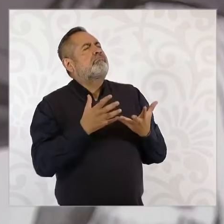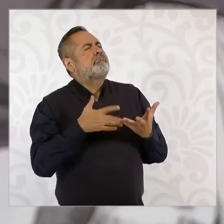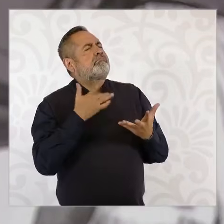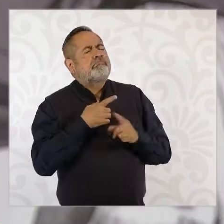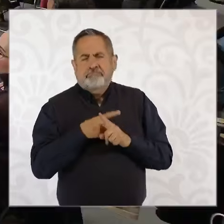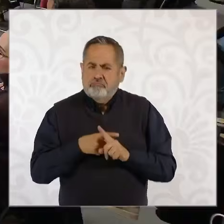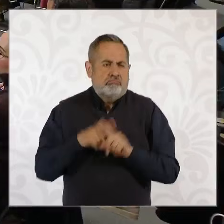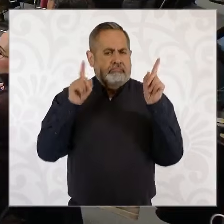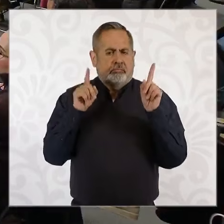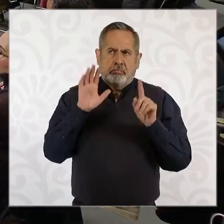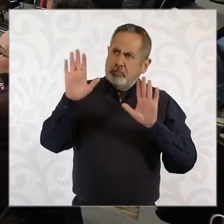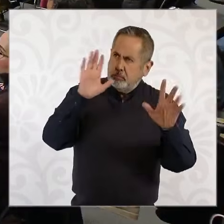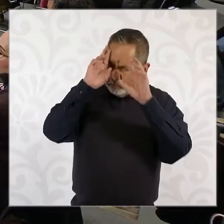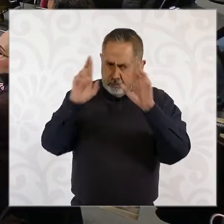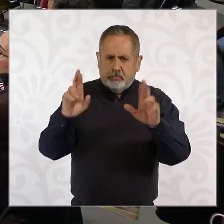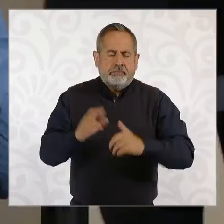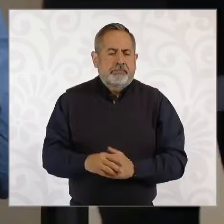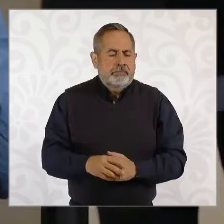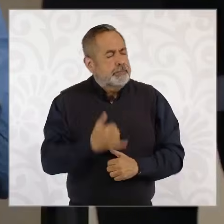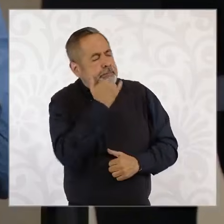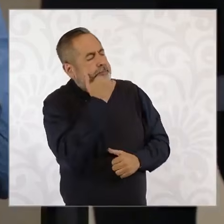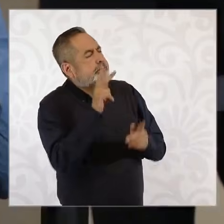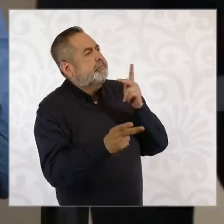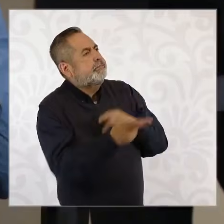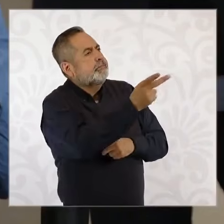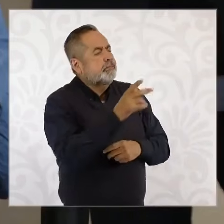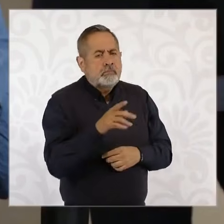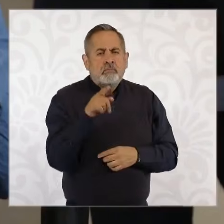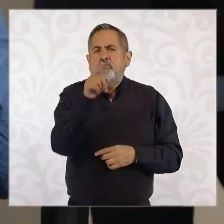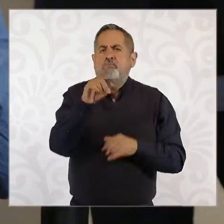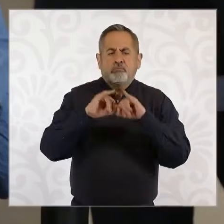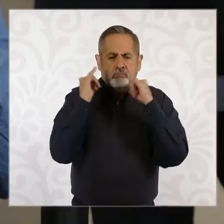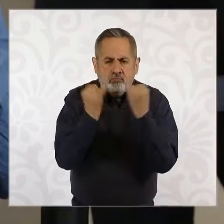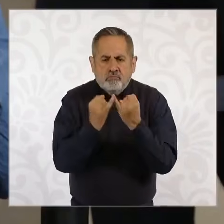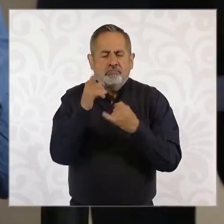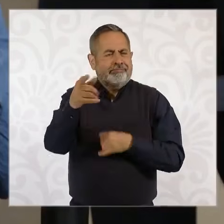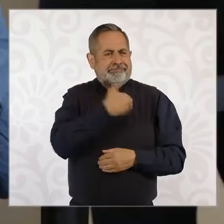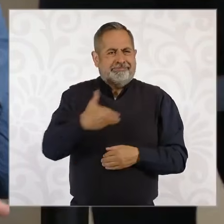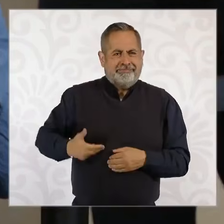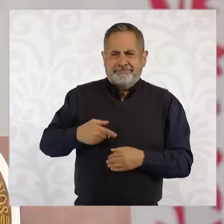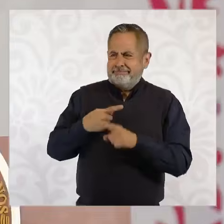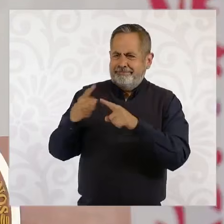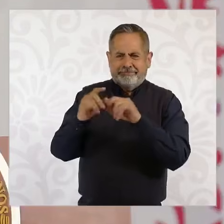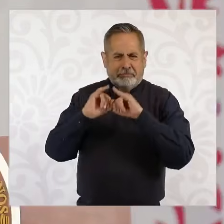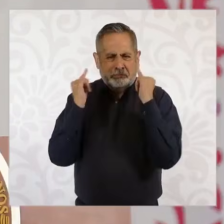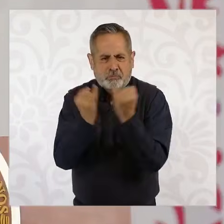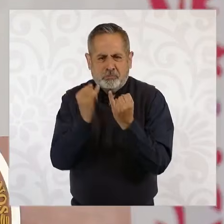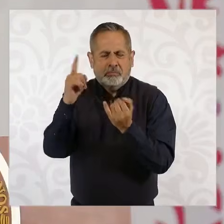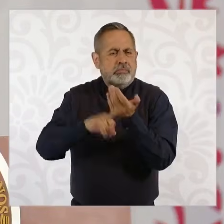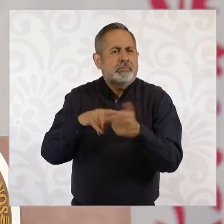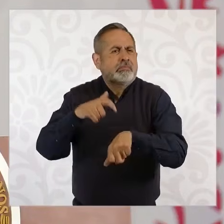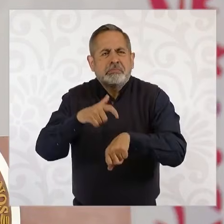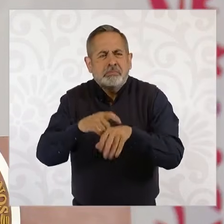le comentaba en cuanto a su participación en la cumbre, todavía no tiene a qué hora será. Si Apenas hoy en la tarde